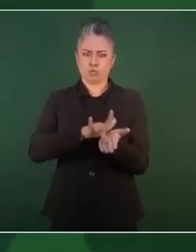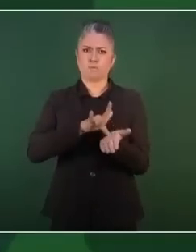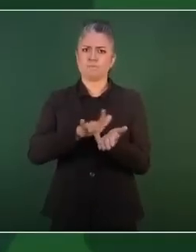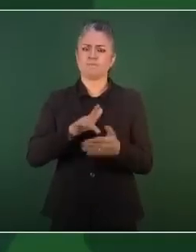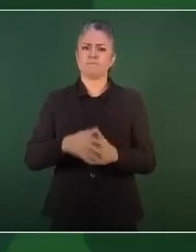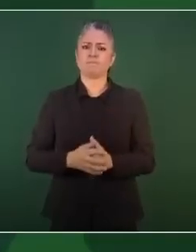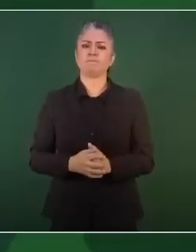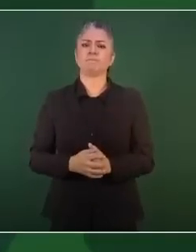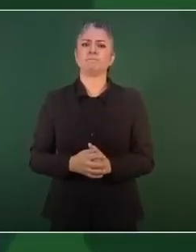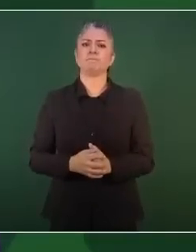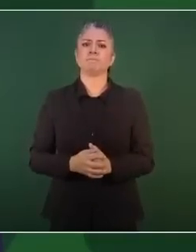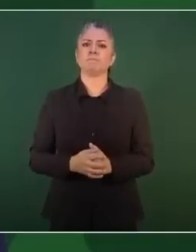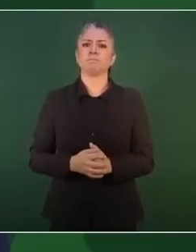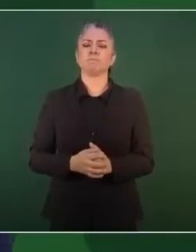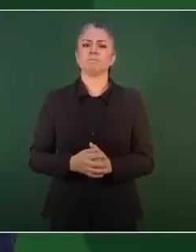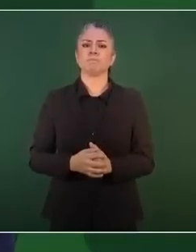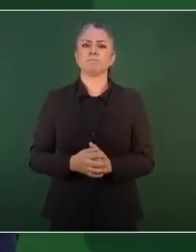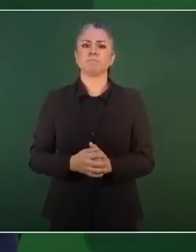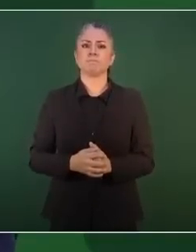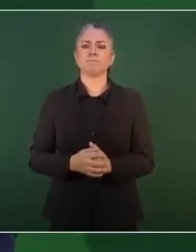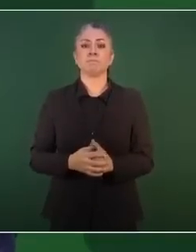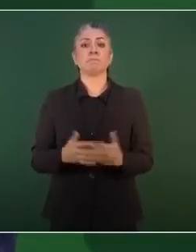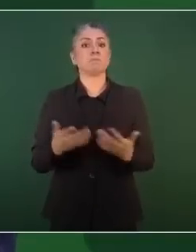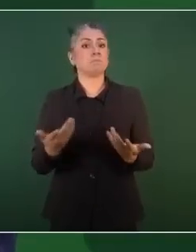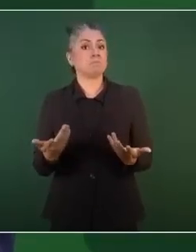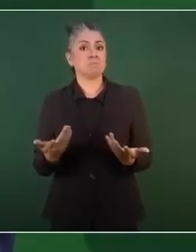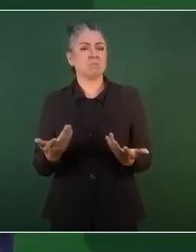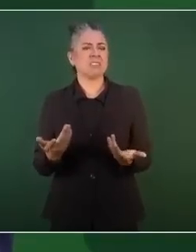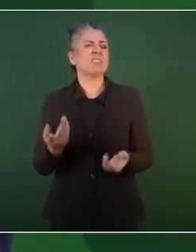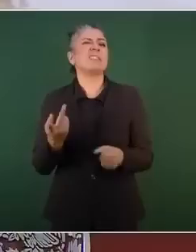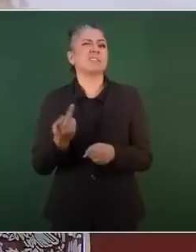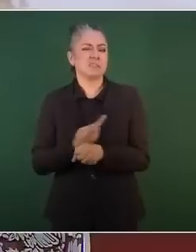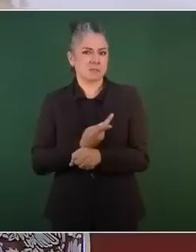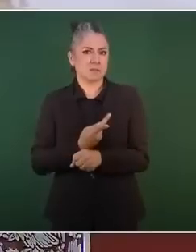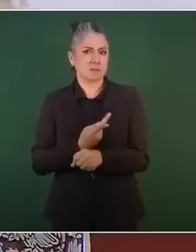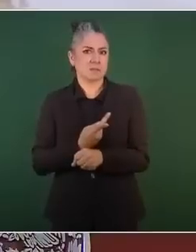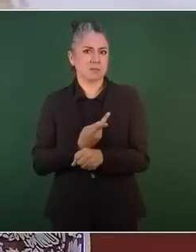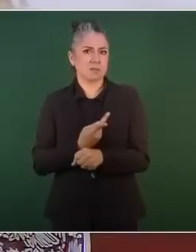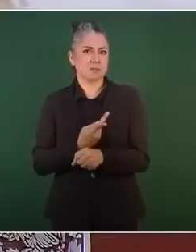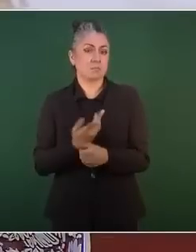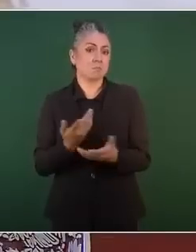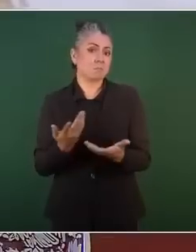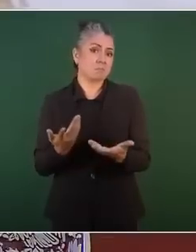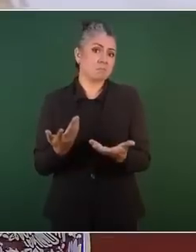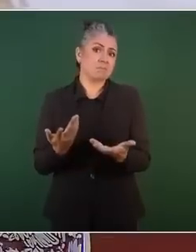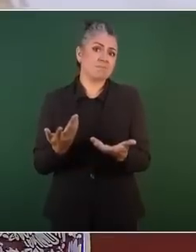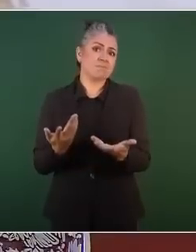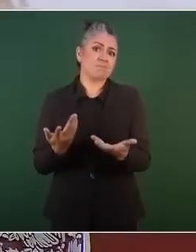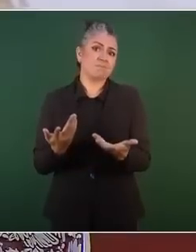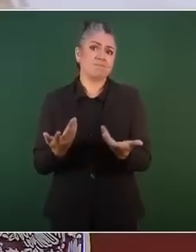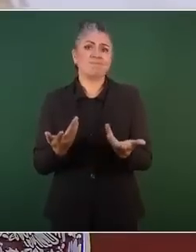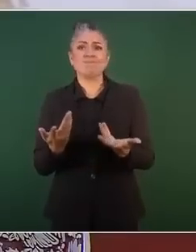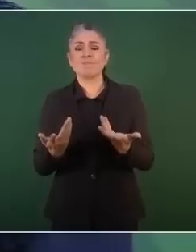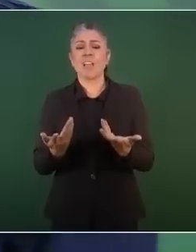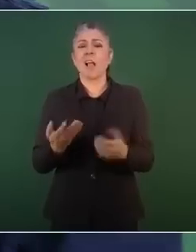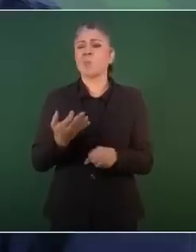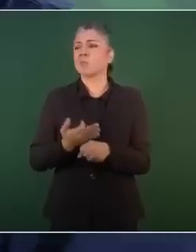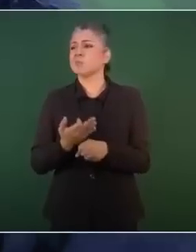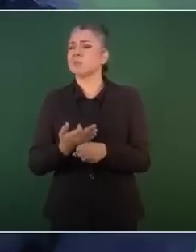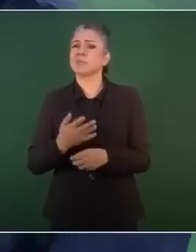es de que hay una